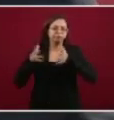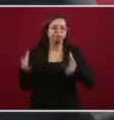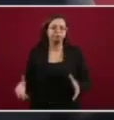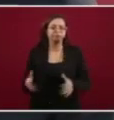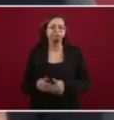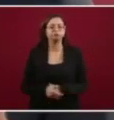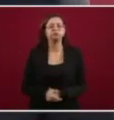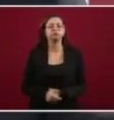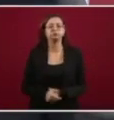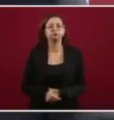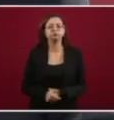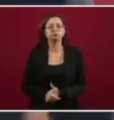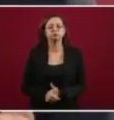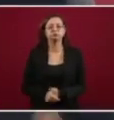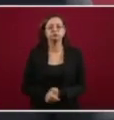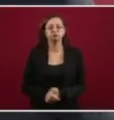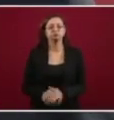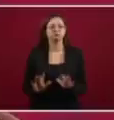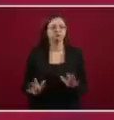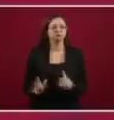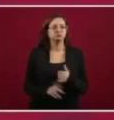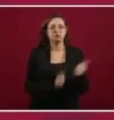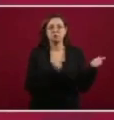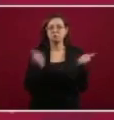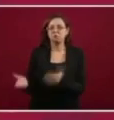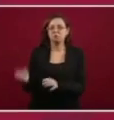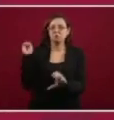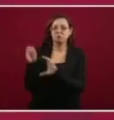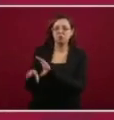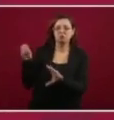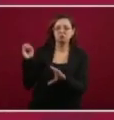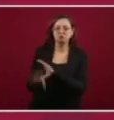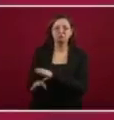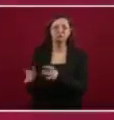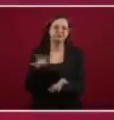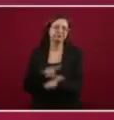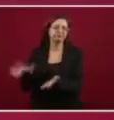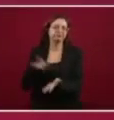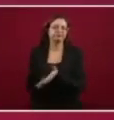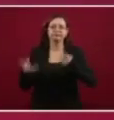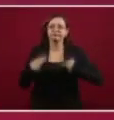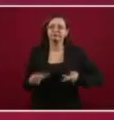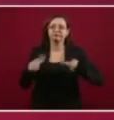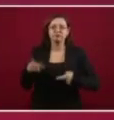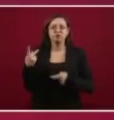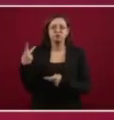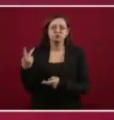lo que llegue de remesas, y eso apoya mucho la economía popular.